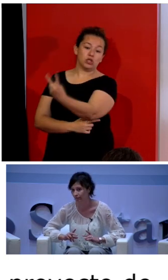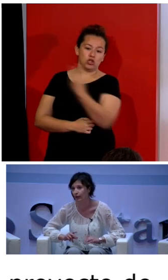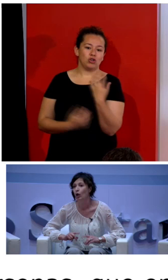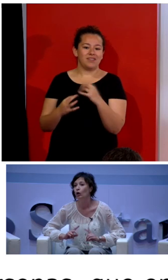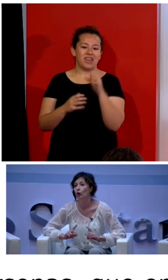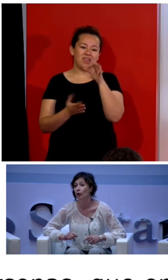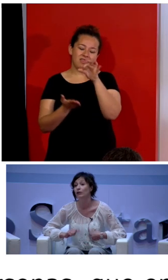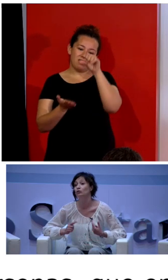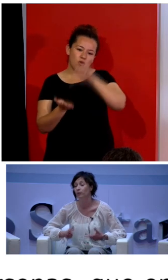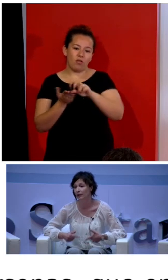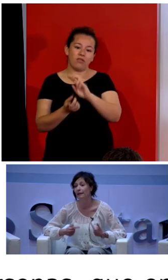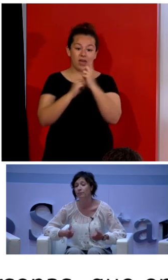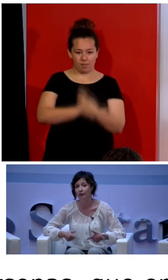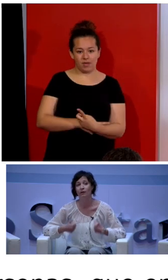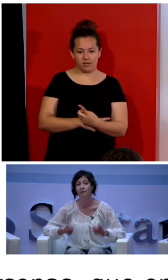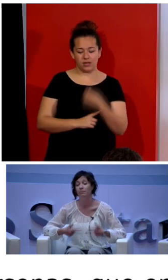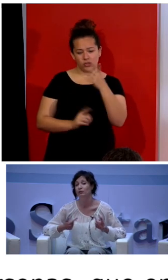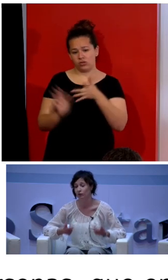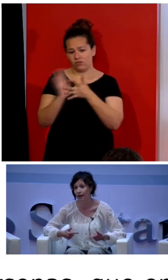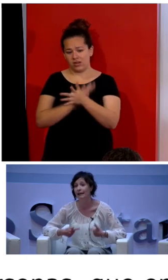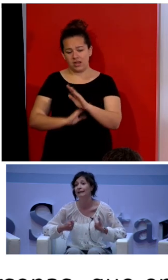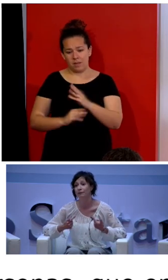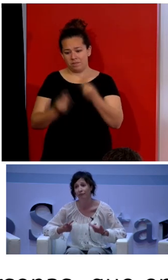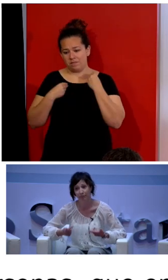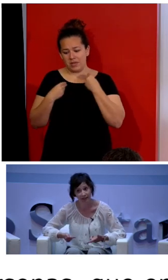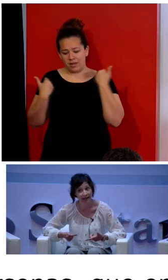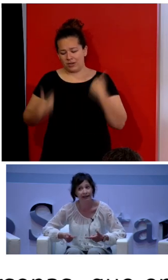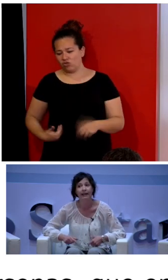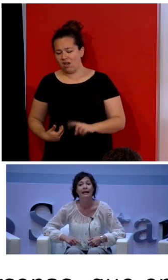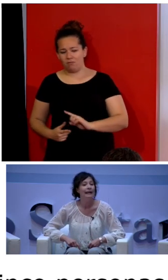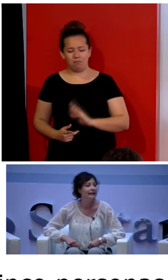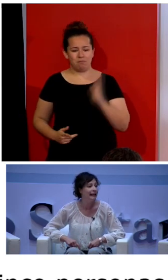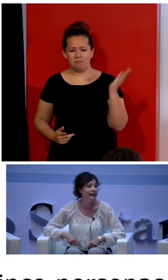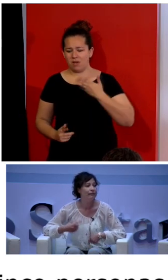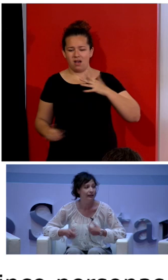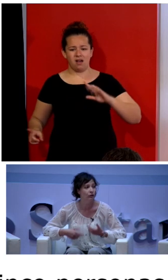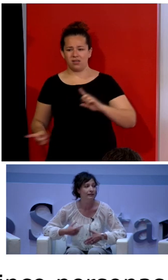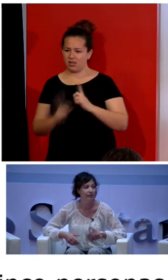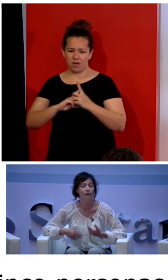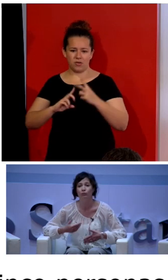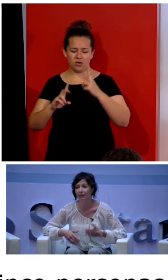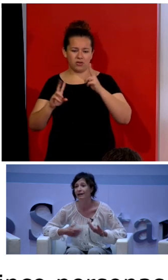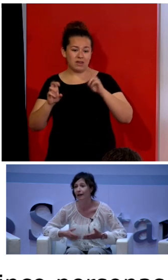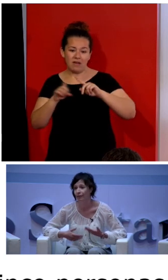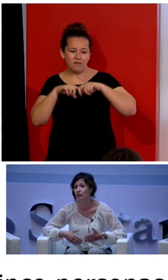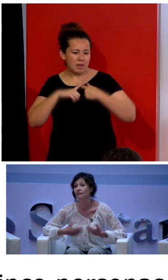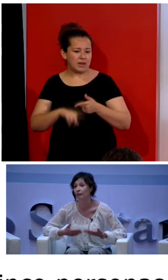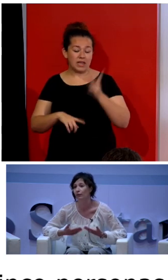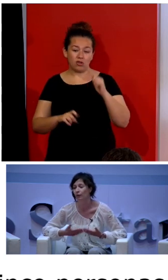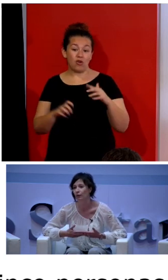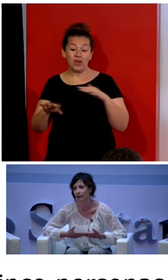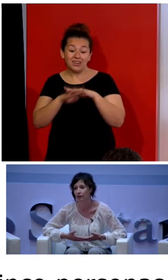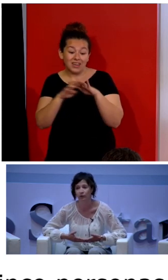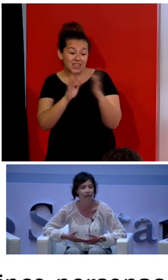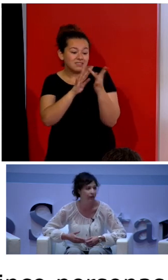ciudad, con lo que ello suponía el impacto a nivel personal, a nivel familiar y el rehacer todo el tema de su red de relaciones a la